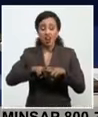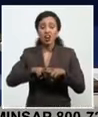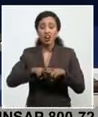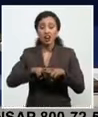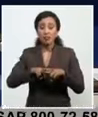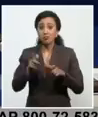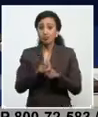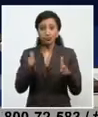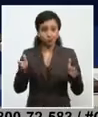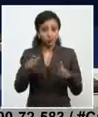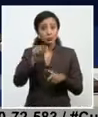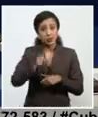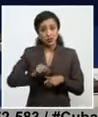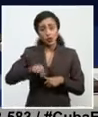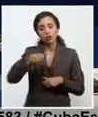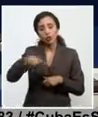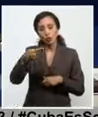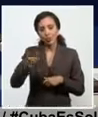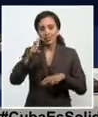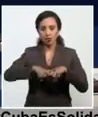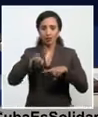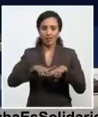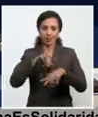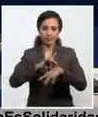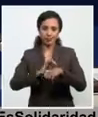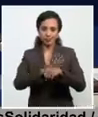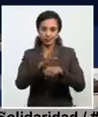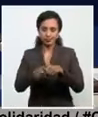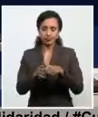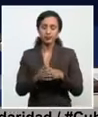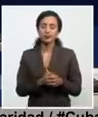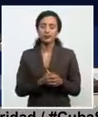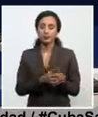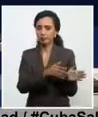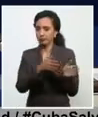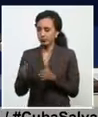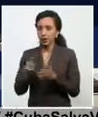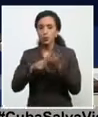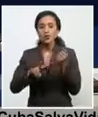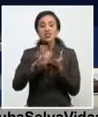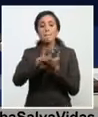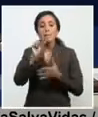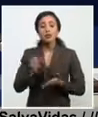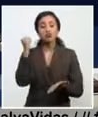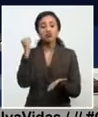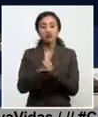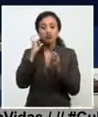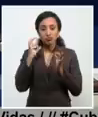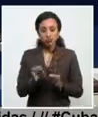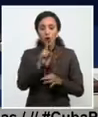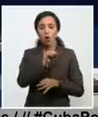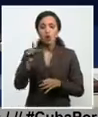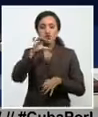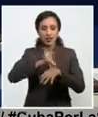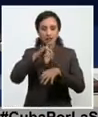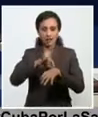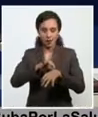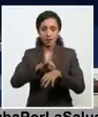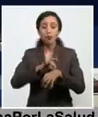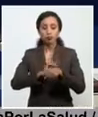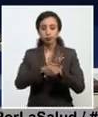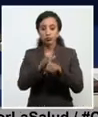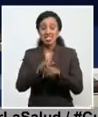de casos todos los días. En el caso de la provincia de Mayabeque se confirman 11 casos, 7 del municipio